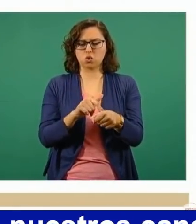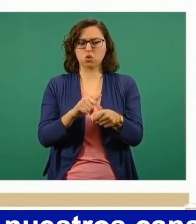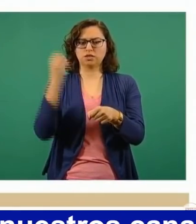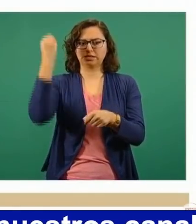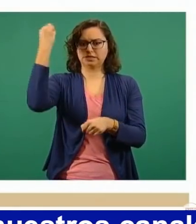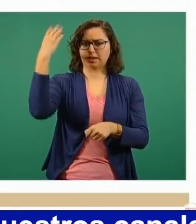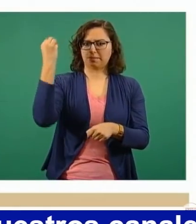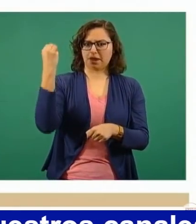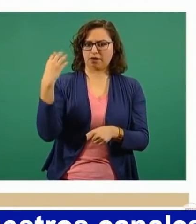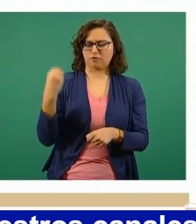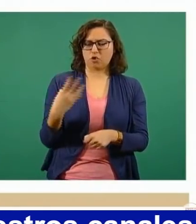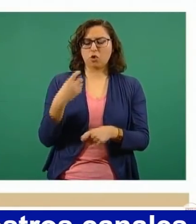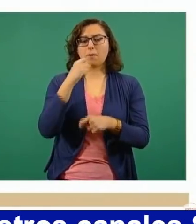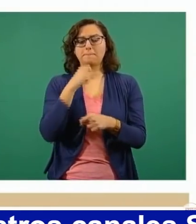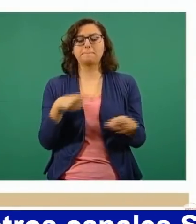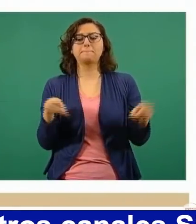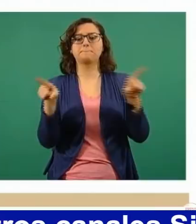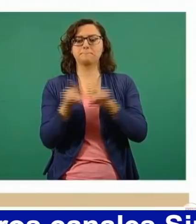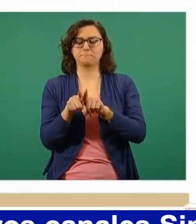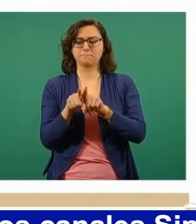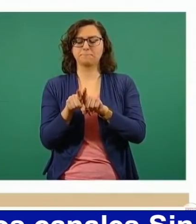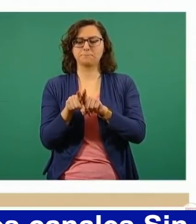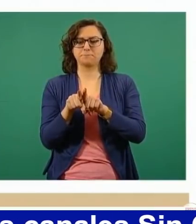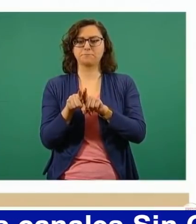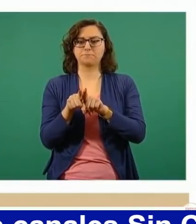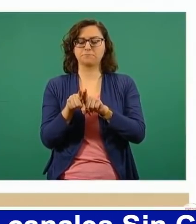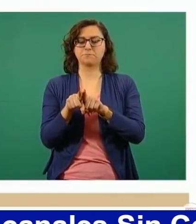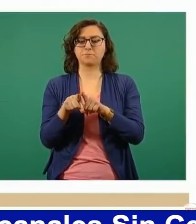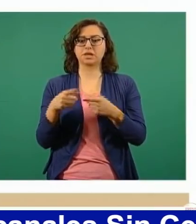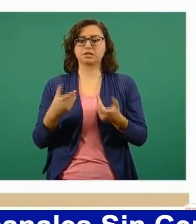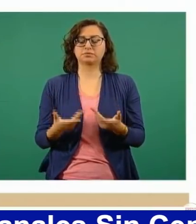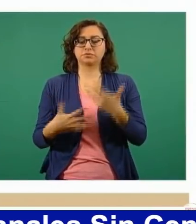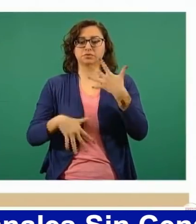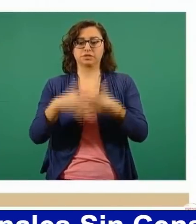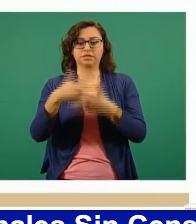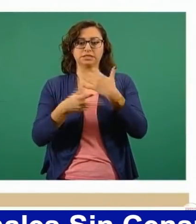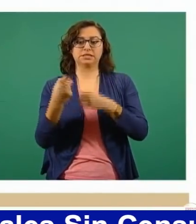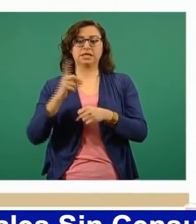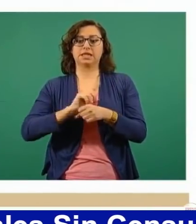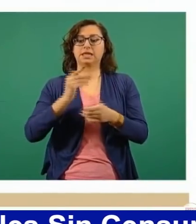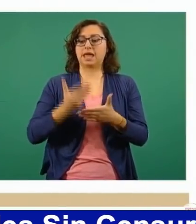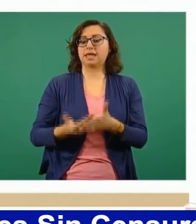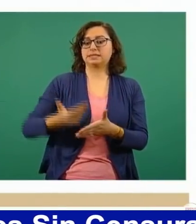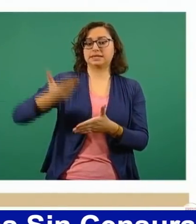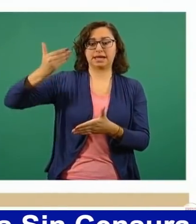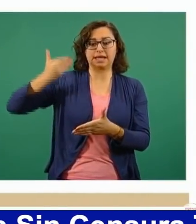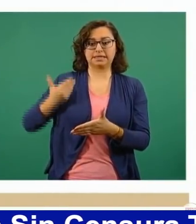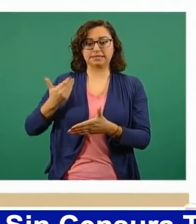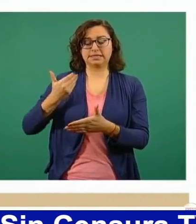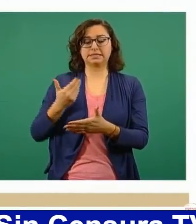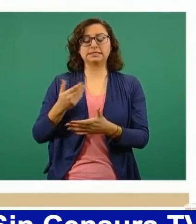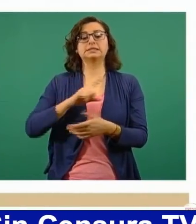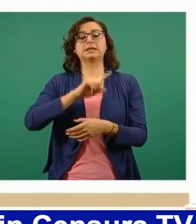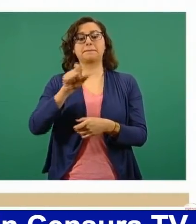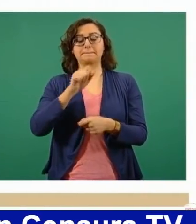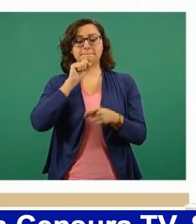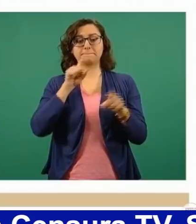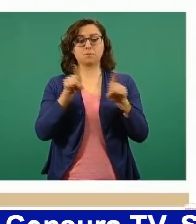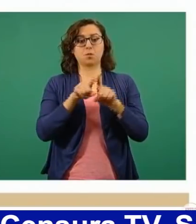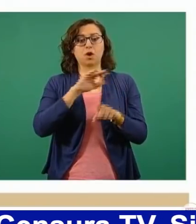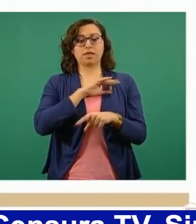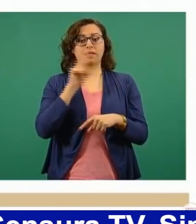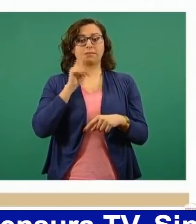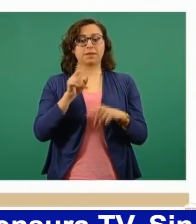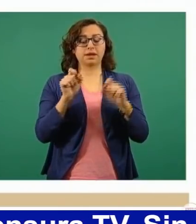semáforo, inmediatamente también el semáforo que estuvo la quincena pasada, y en el recuadro en verde, en una gráfica